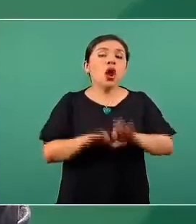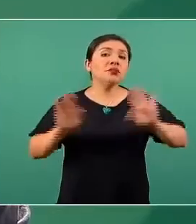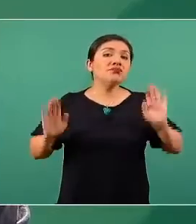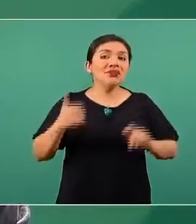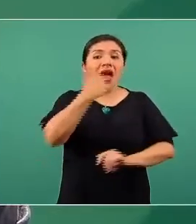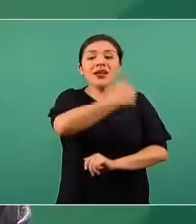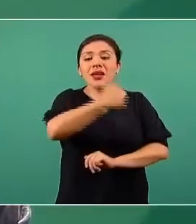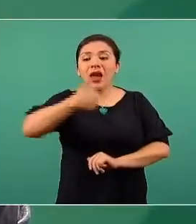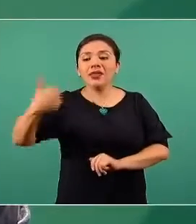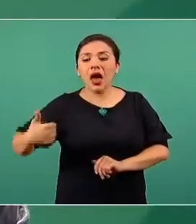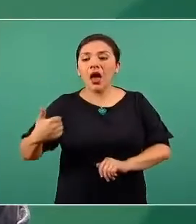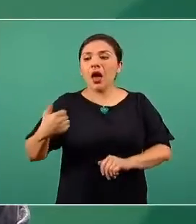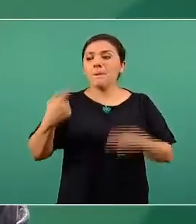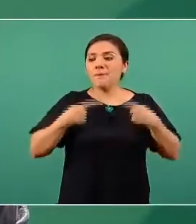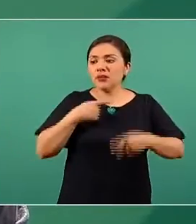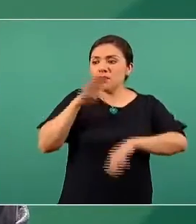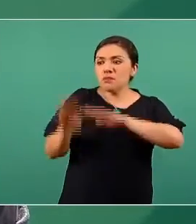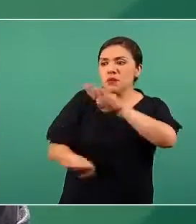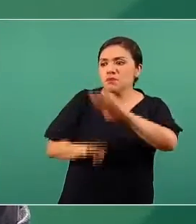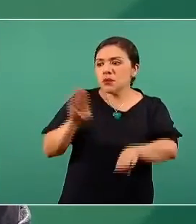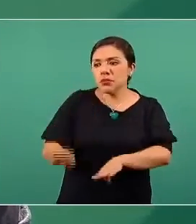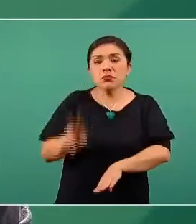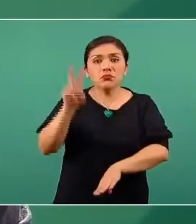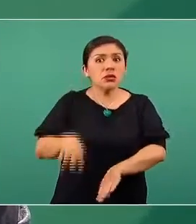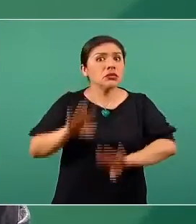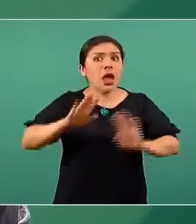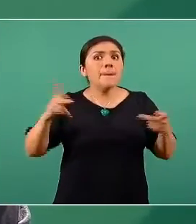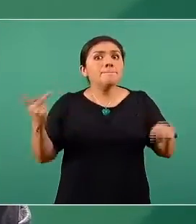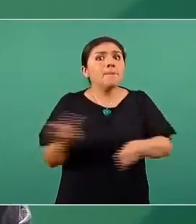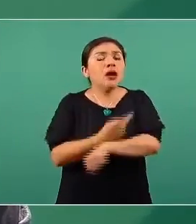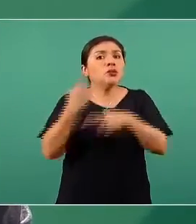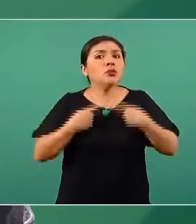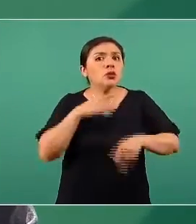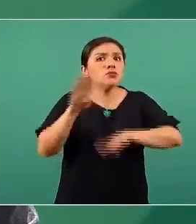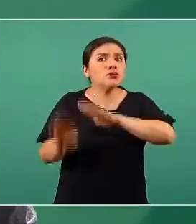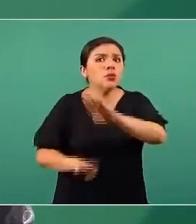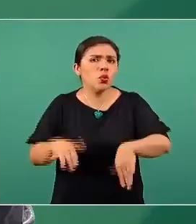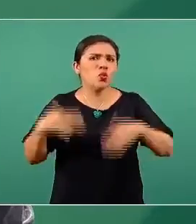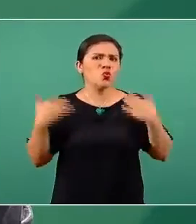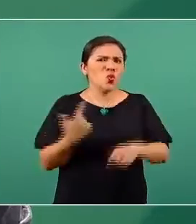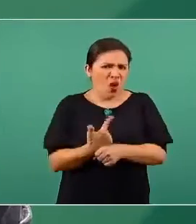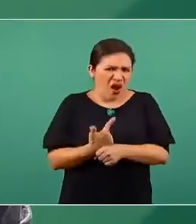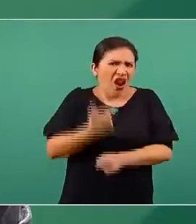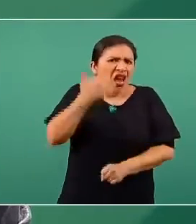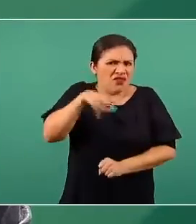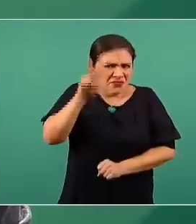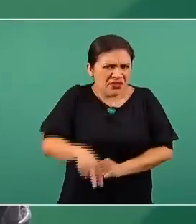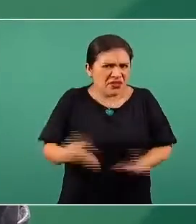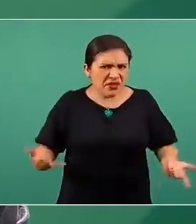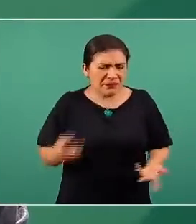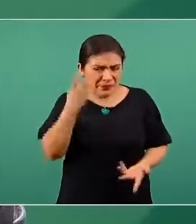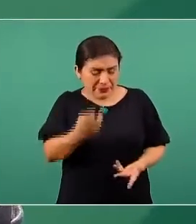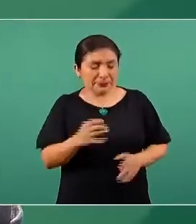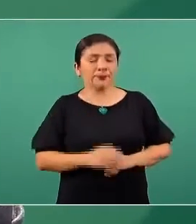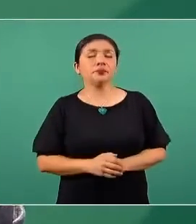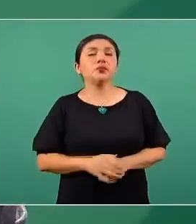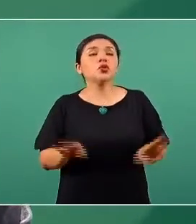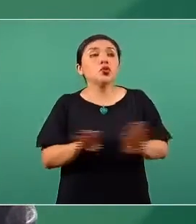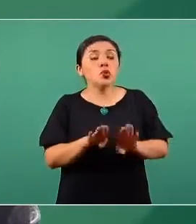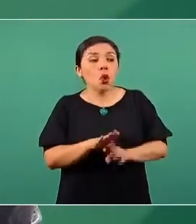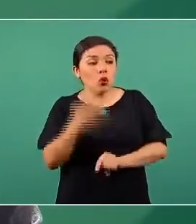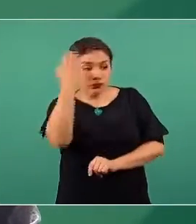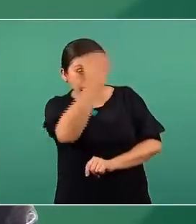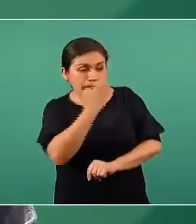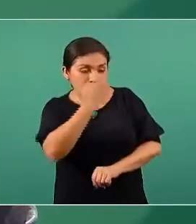de los casos fatales ocurrió. Desde el punto de vista del análisis de la epidemia es